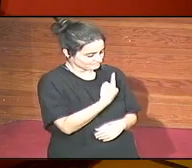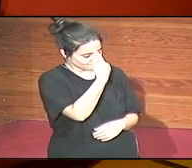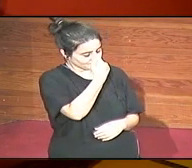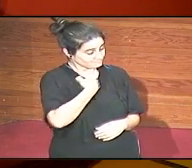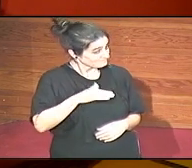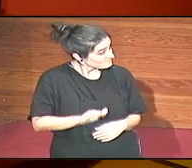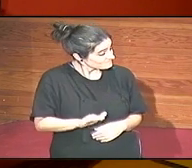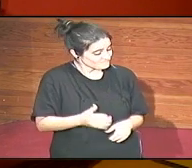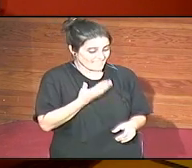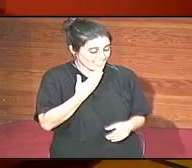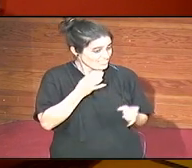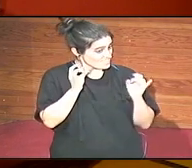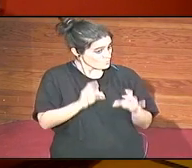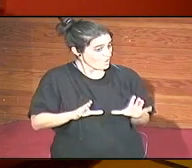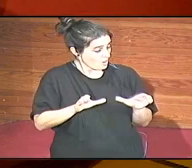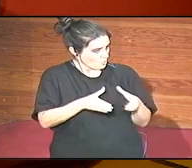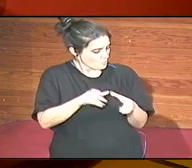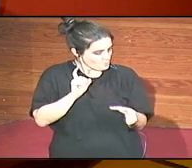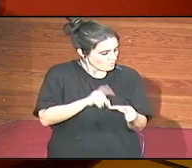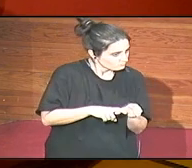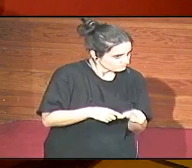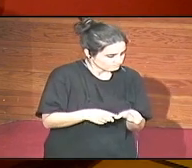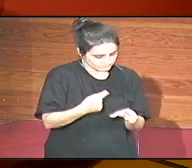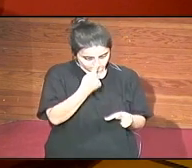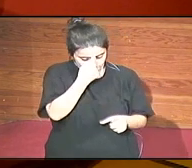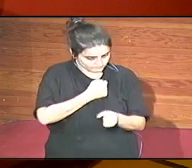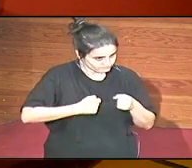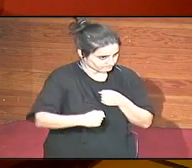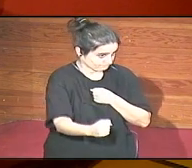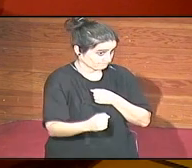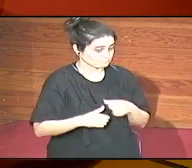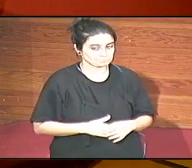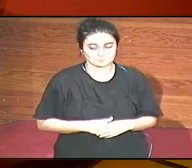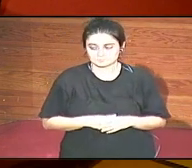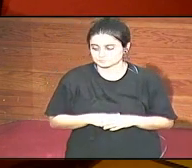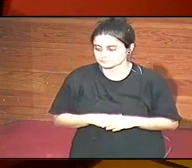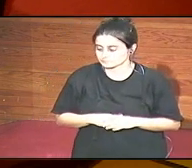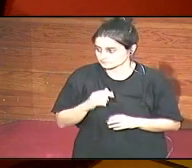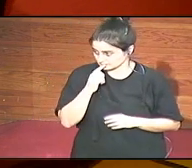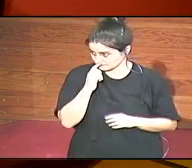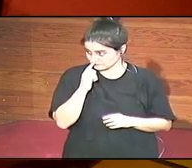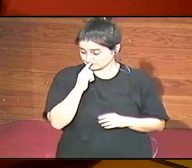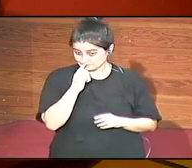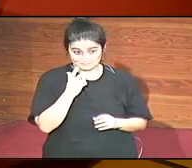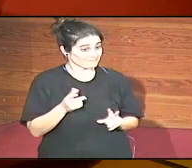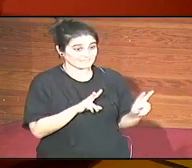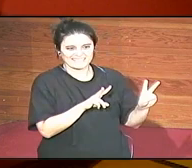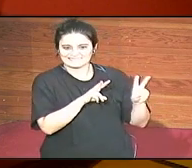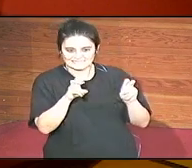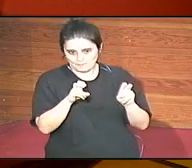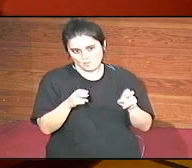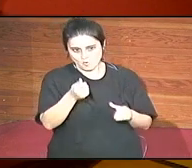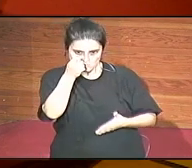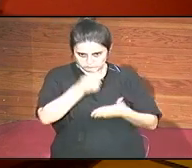con más o menos esa edad al mismo grupo rebelde ya que eso estoy poniendo temas extremos pero es que es constante